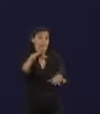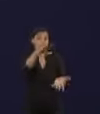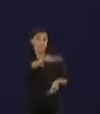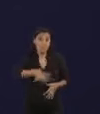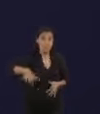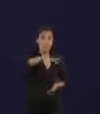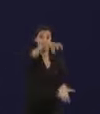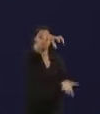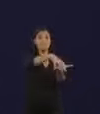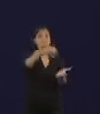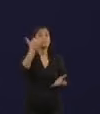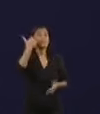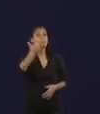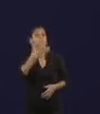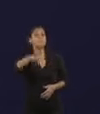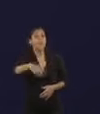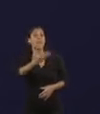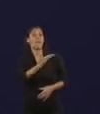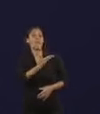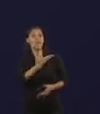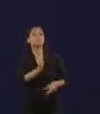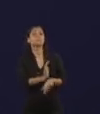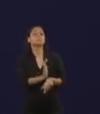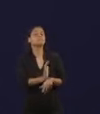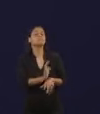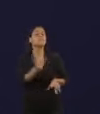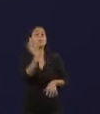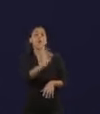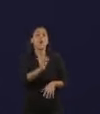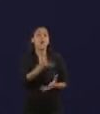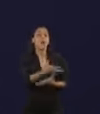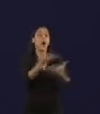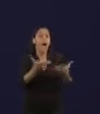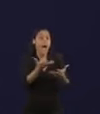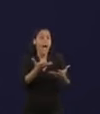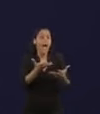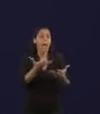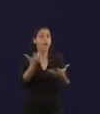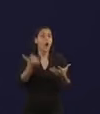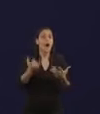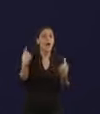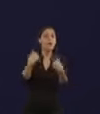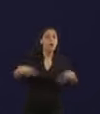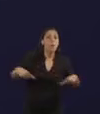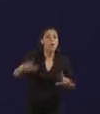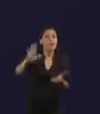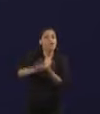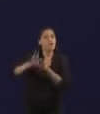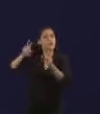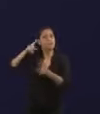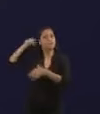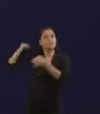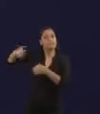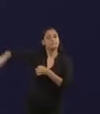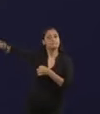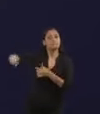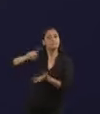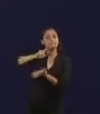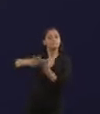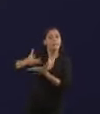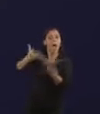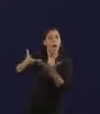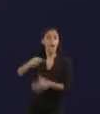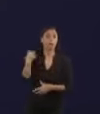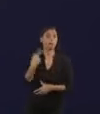la cuando avanzaba hacia algún destino la la causa siempre hemos dicho lo mismo no